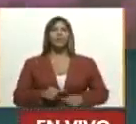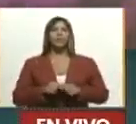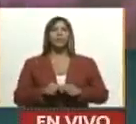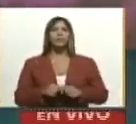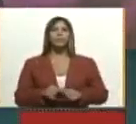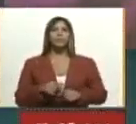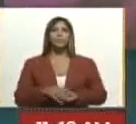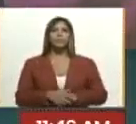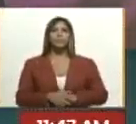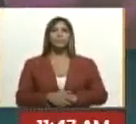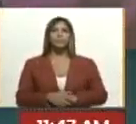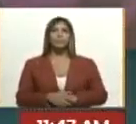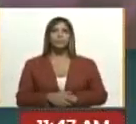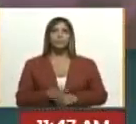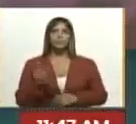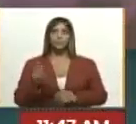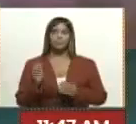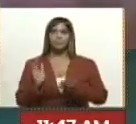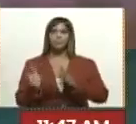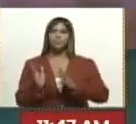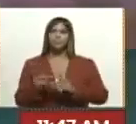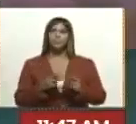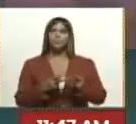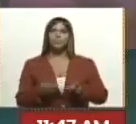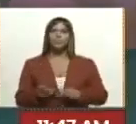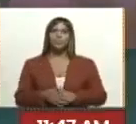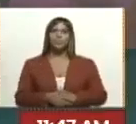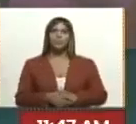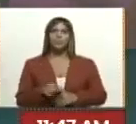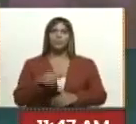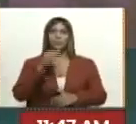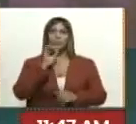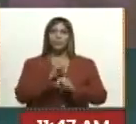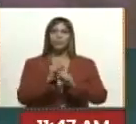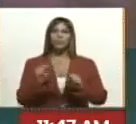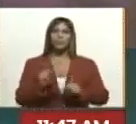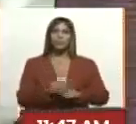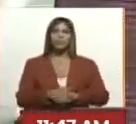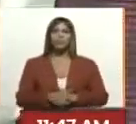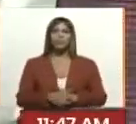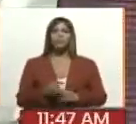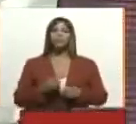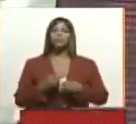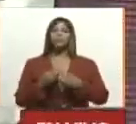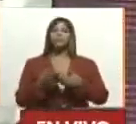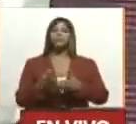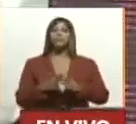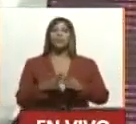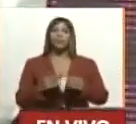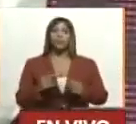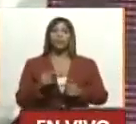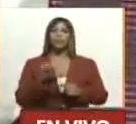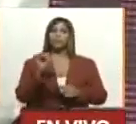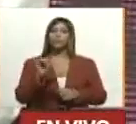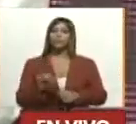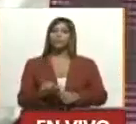Seguimos con José Ernesto Schulman, nuestro invitado en Café en la Mañana, llevándole a ustedes los pormenores de cómo avanza